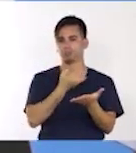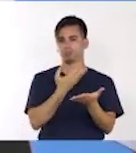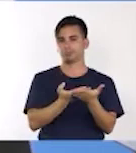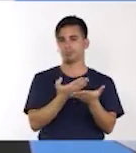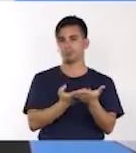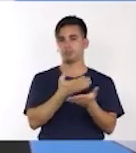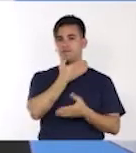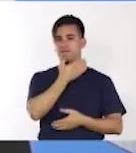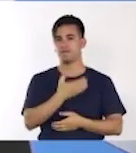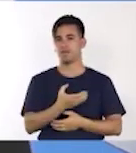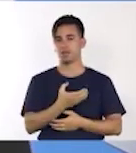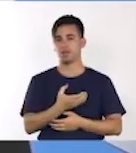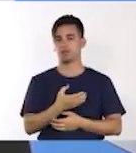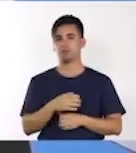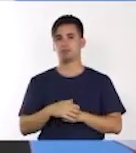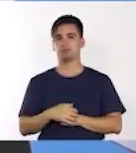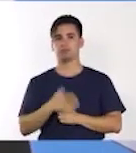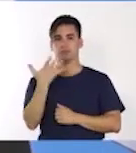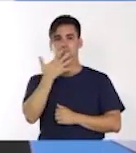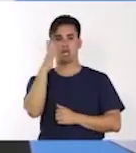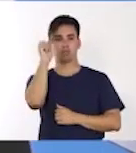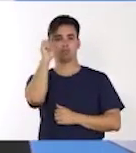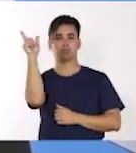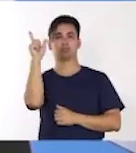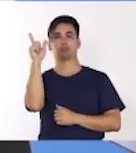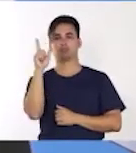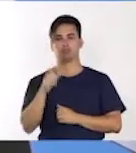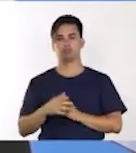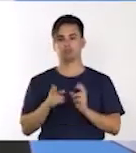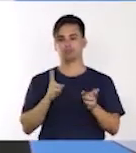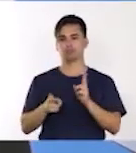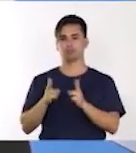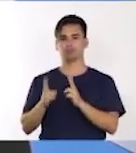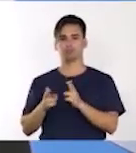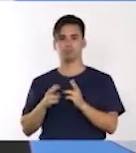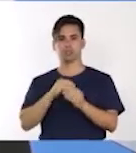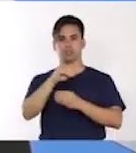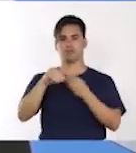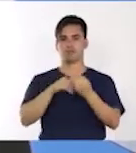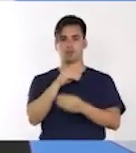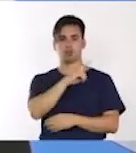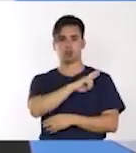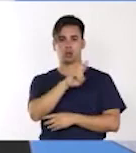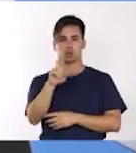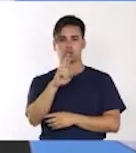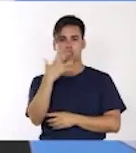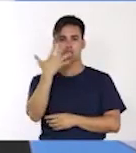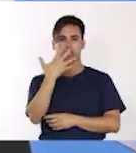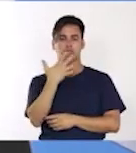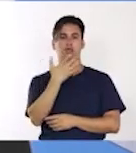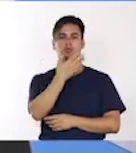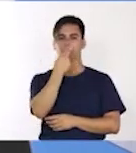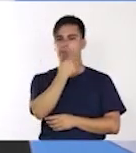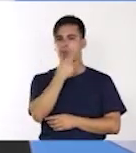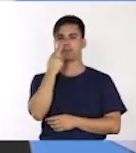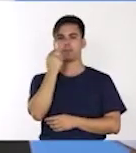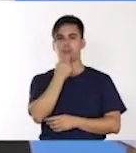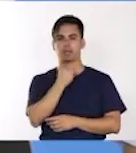Allí Fidel declara que el autor intelectual de esas acciones fue José Martí.